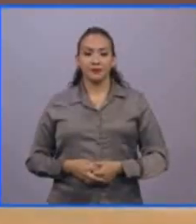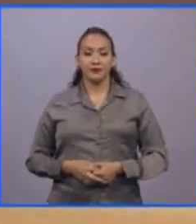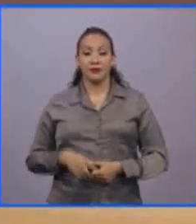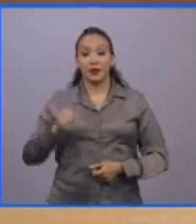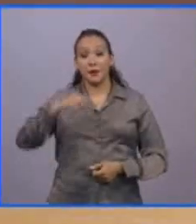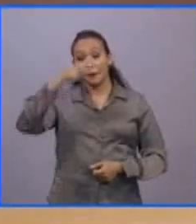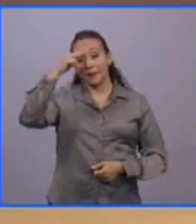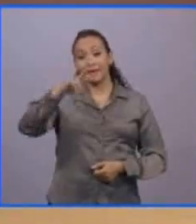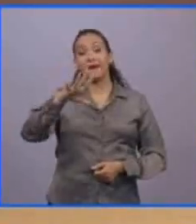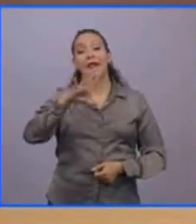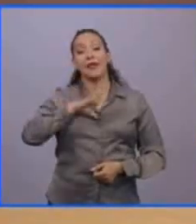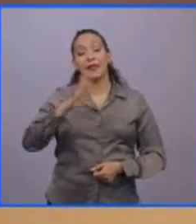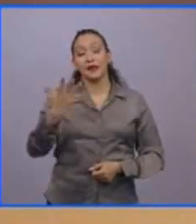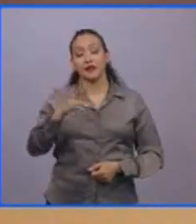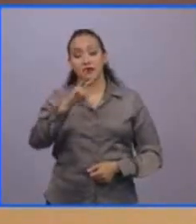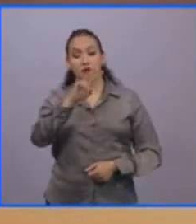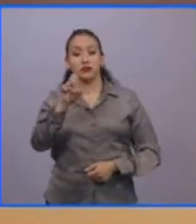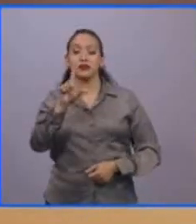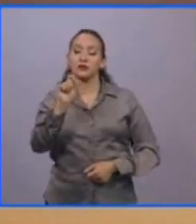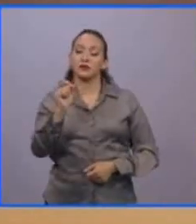Y en México existen alrededor de